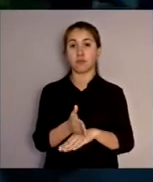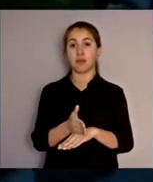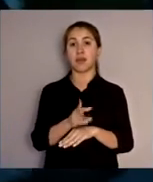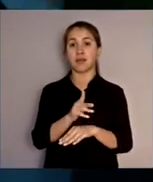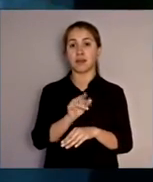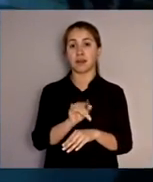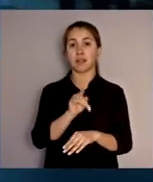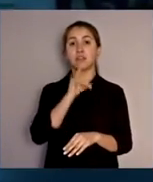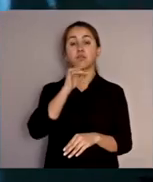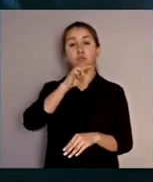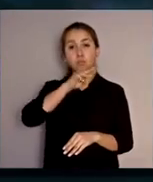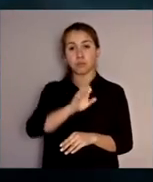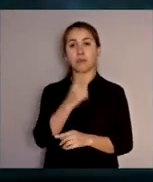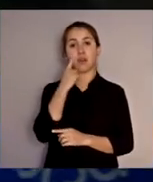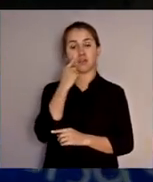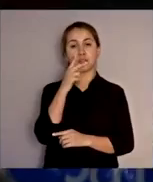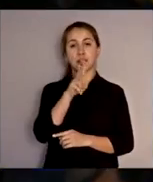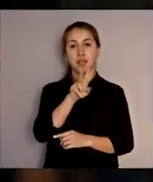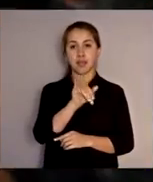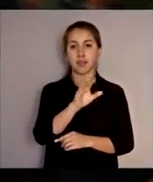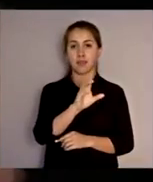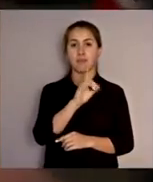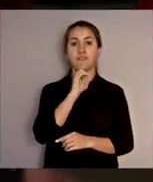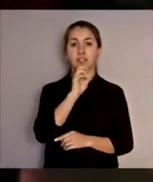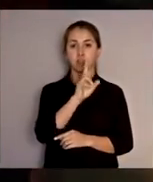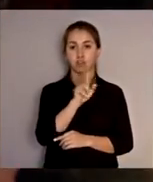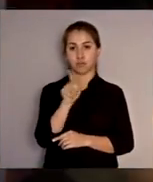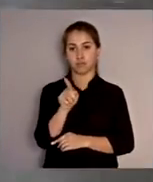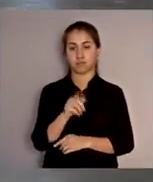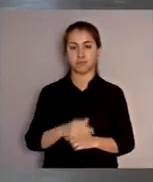Tume para conocer a Víctor Peterman.